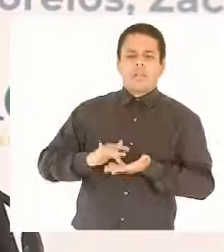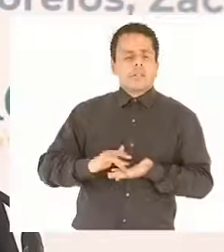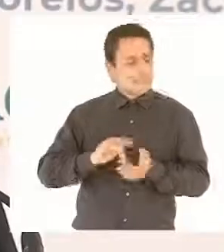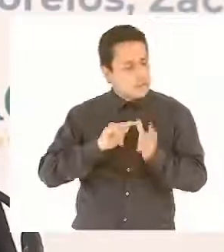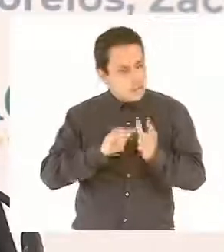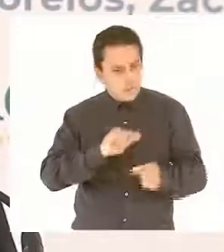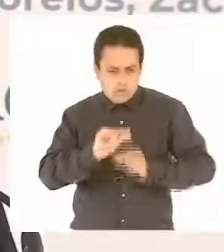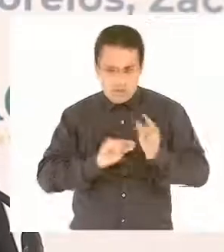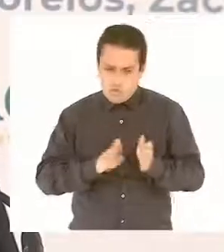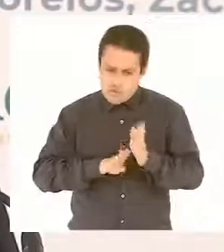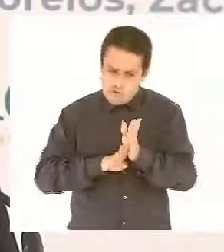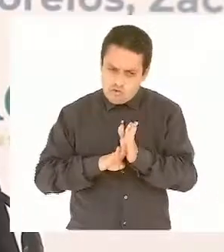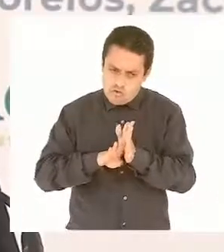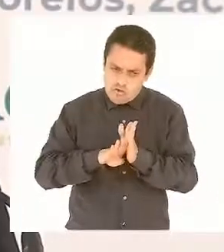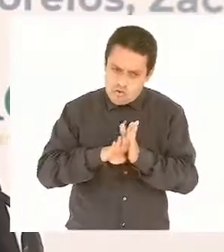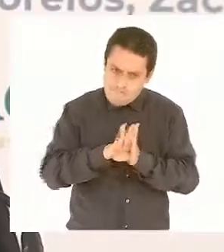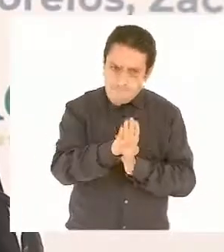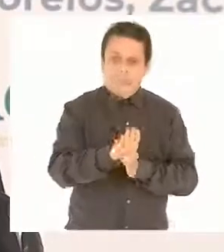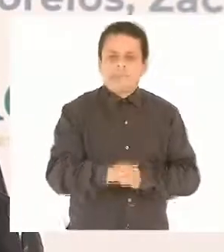saliendo.